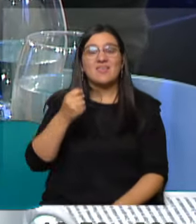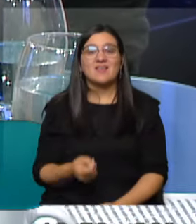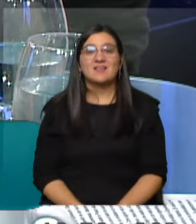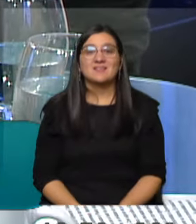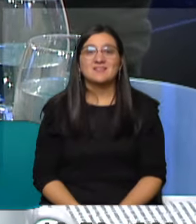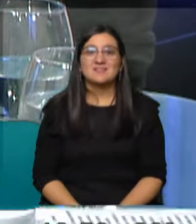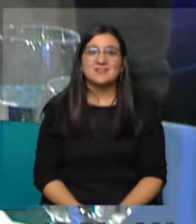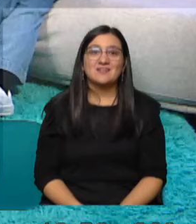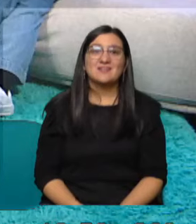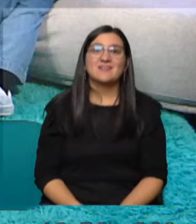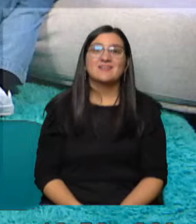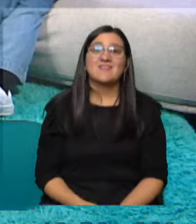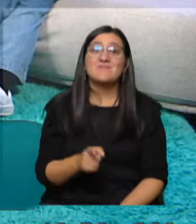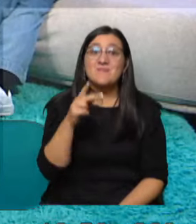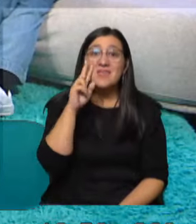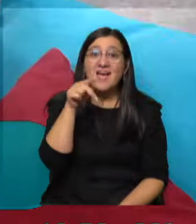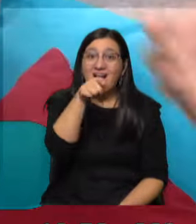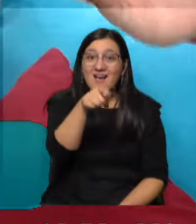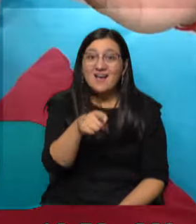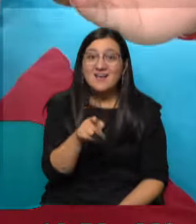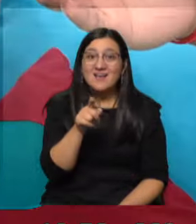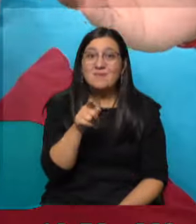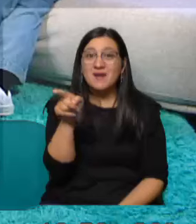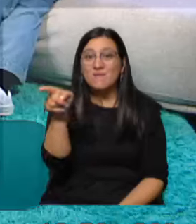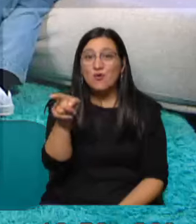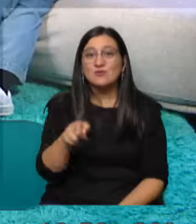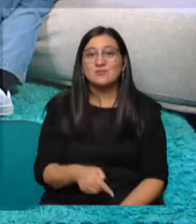Innecesario, pero muchas gracias. Mirá, Tania Tabari. Mirá. Tu favorito, claro.